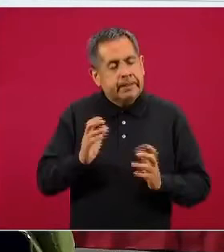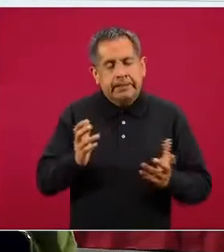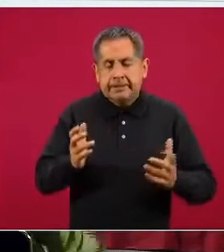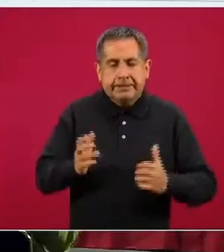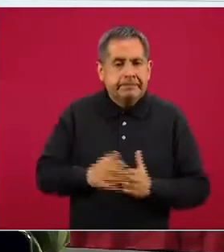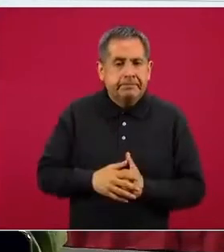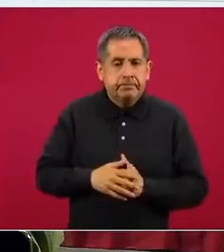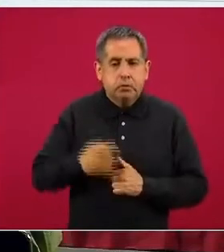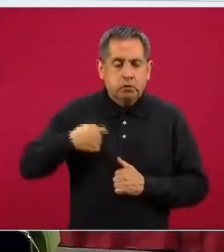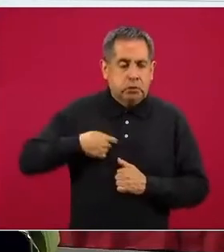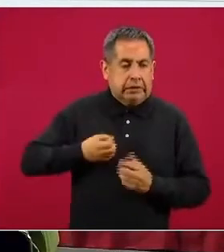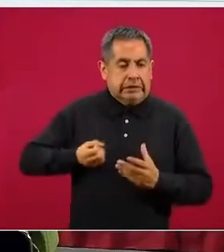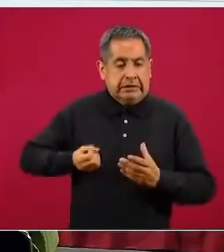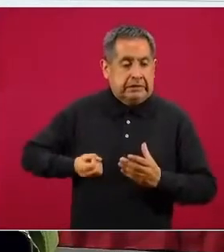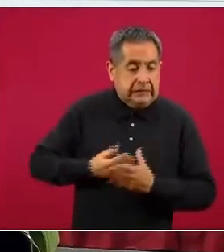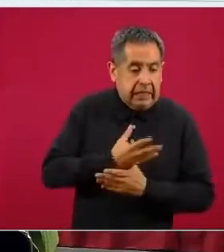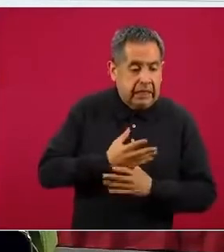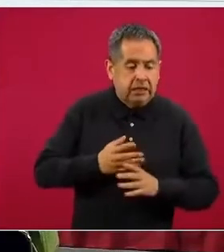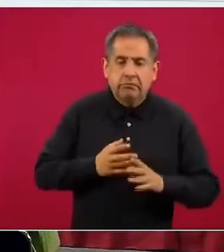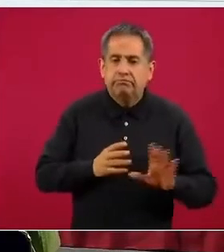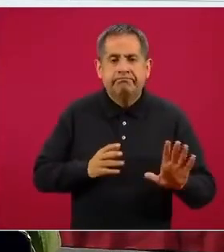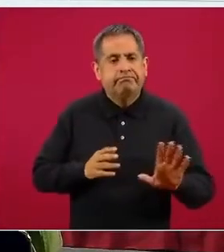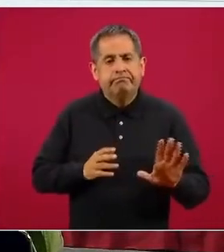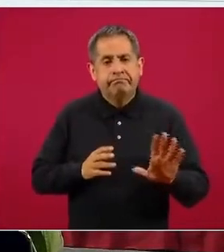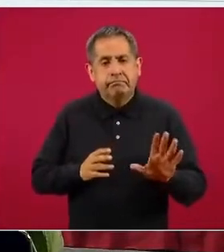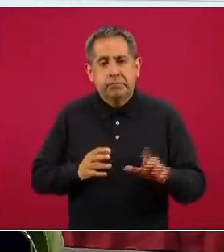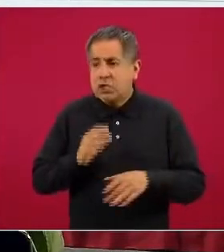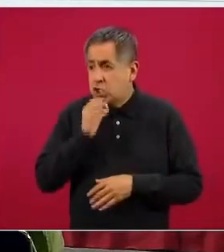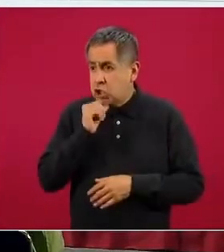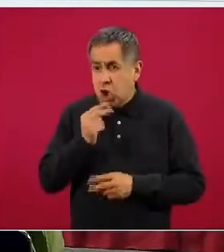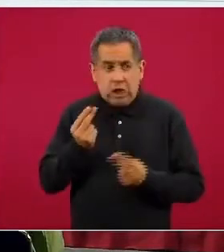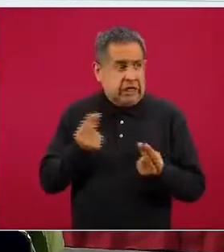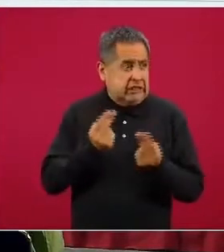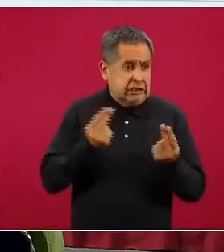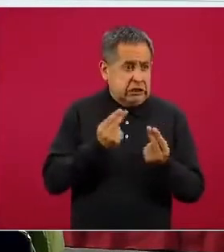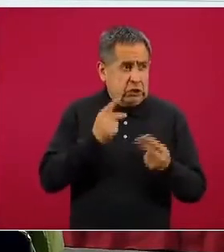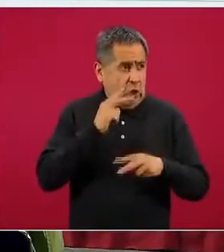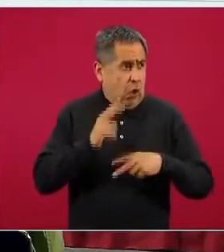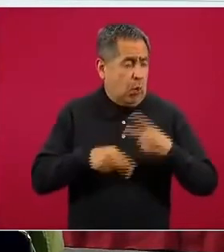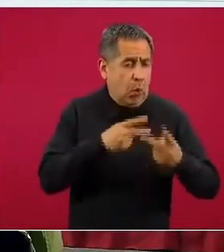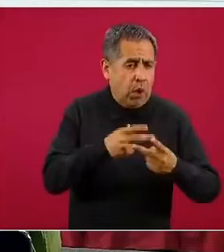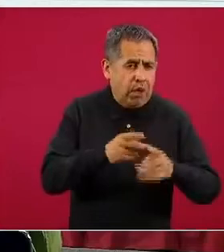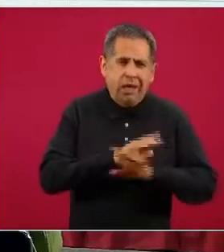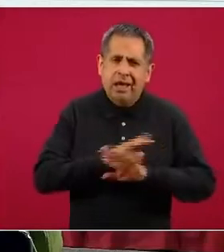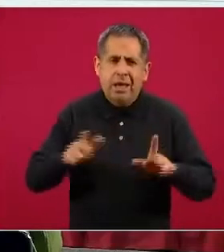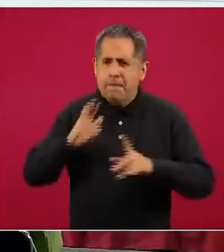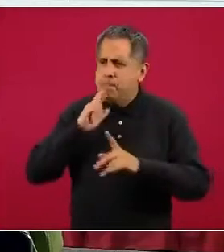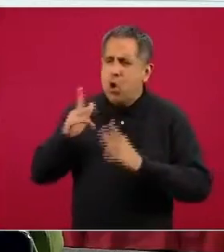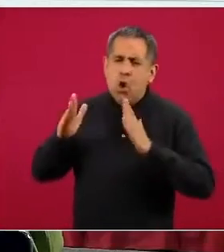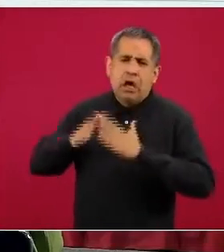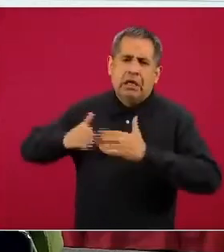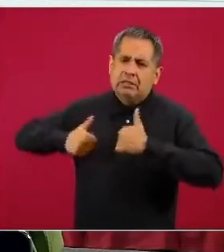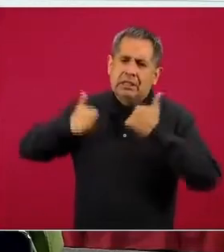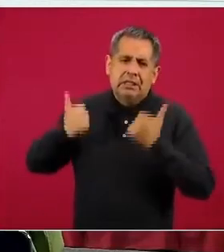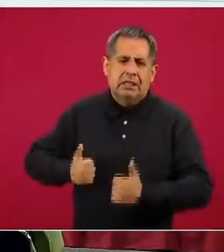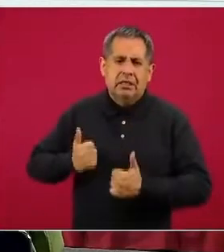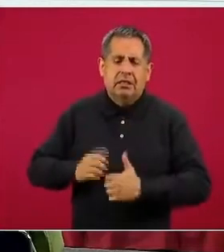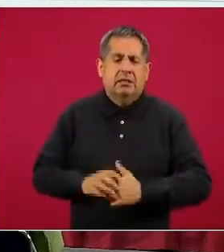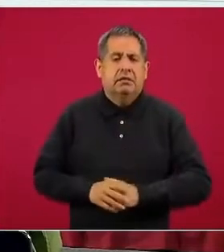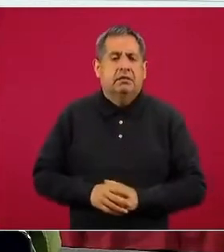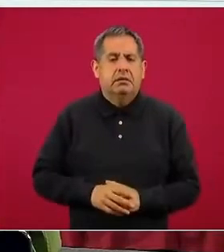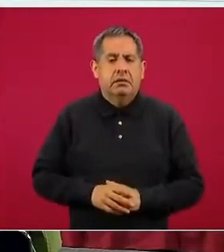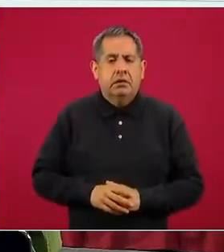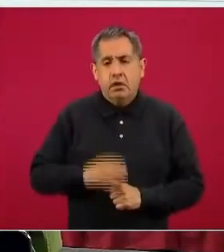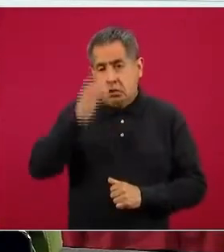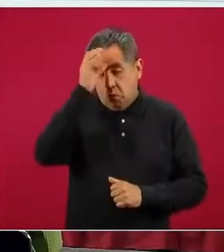de nuestra movilidad como personas. Si no hay nada a qué salir, es mejor quedarse en casa. El estado